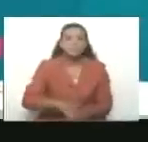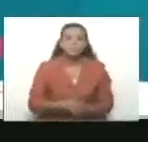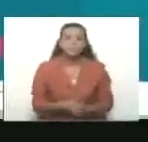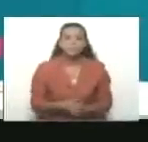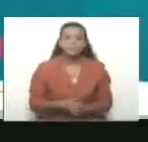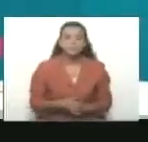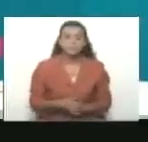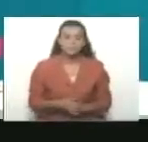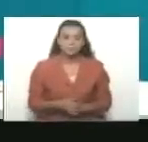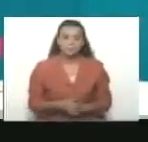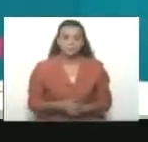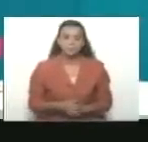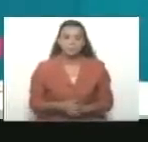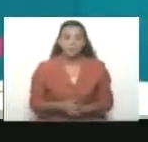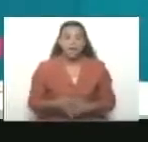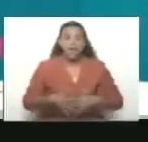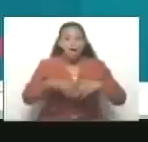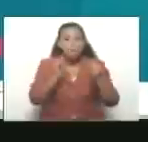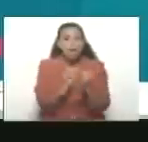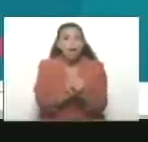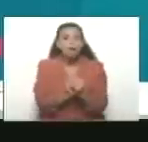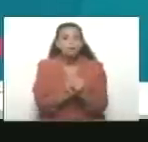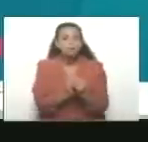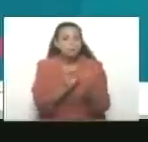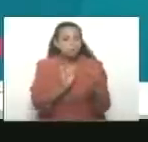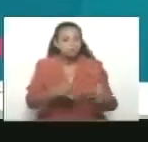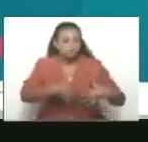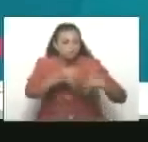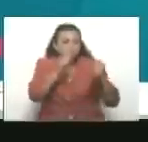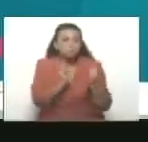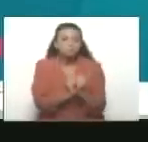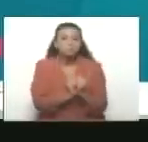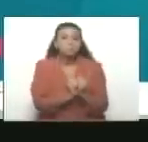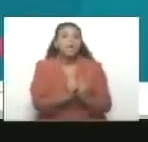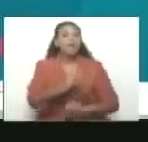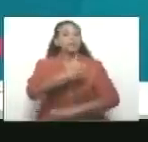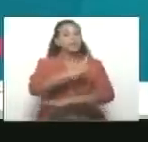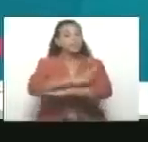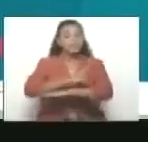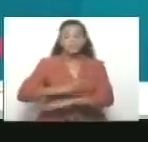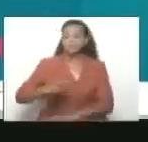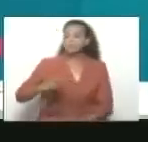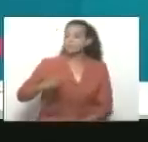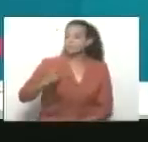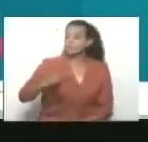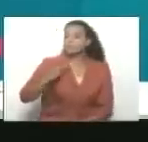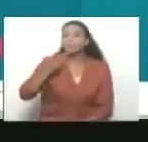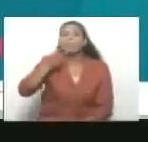libertadoras y las batallas que tenemos que dar en el orden diplomático